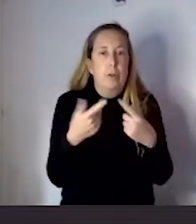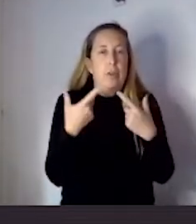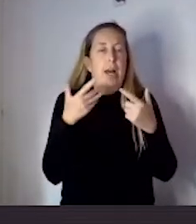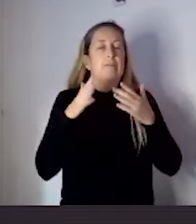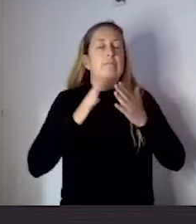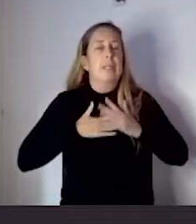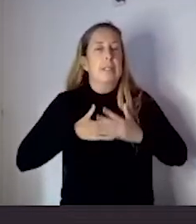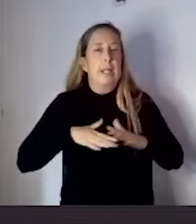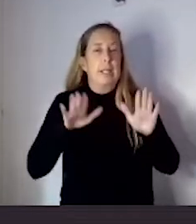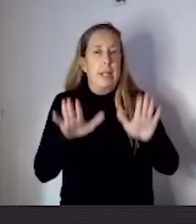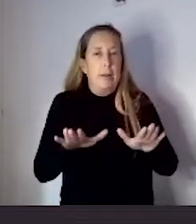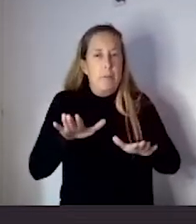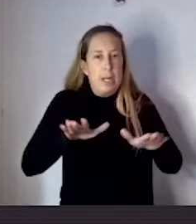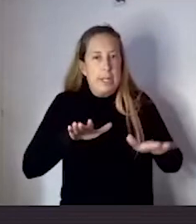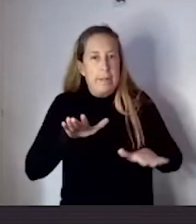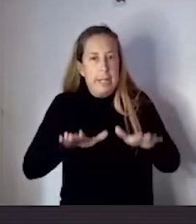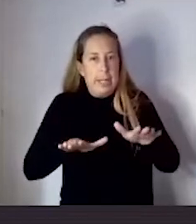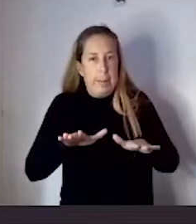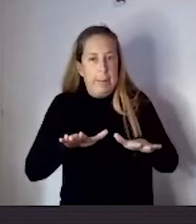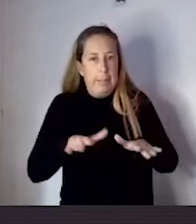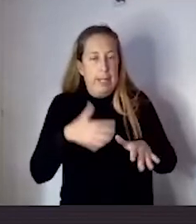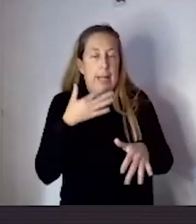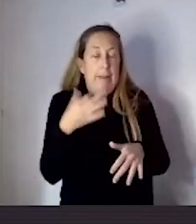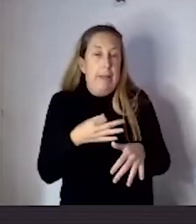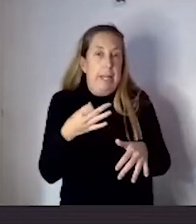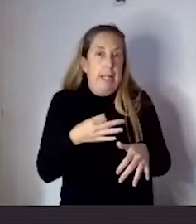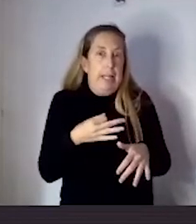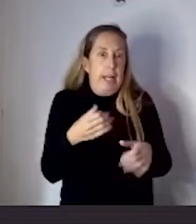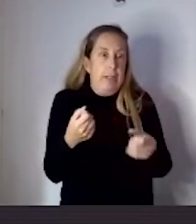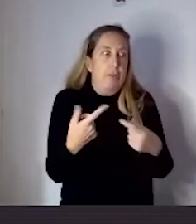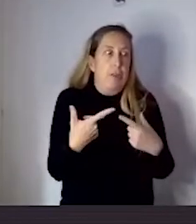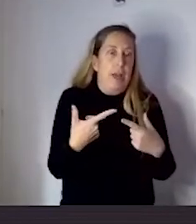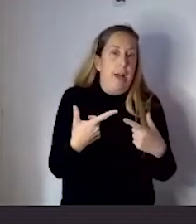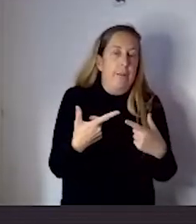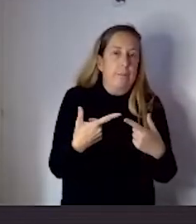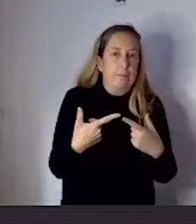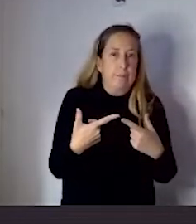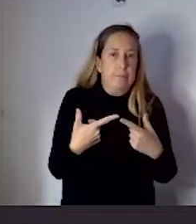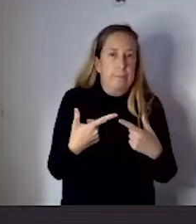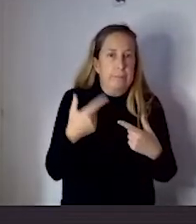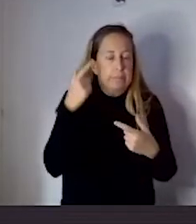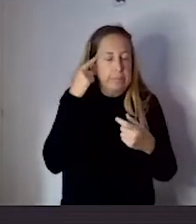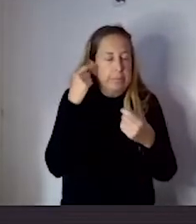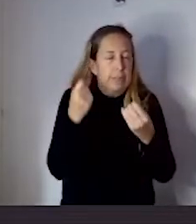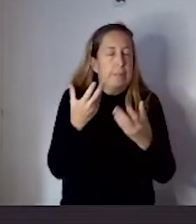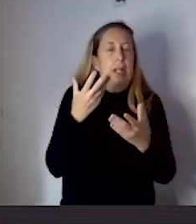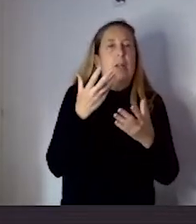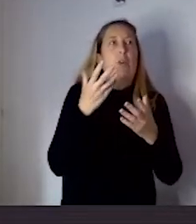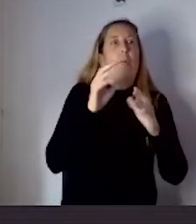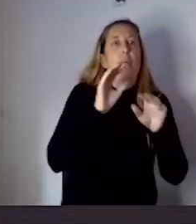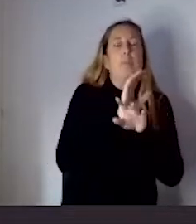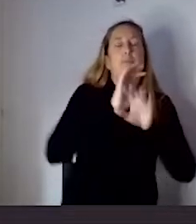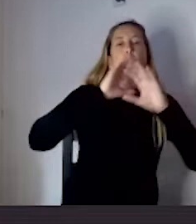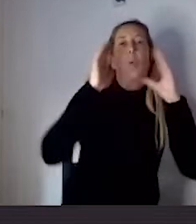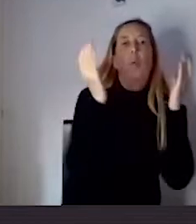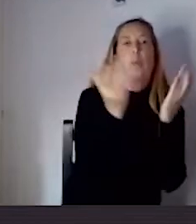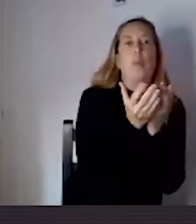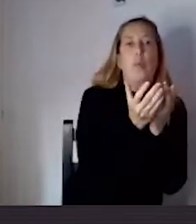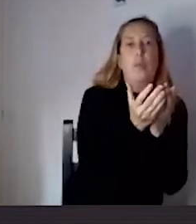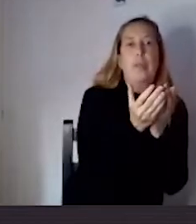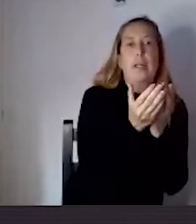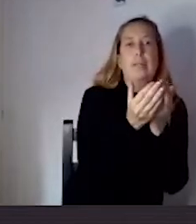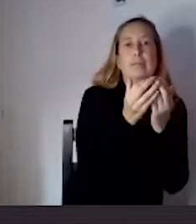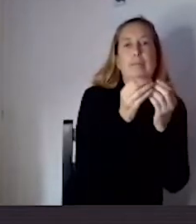dinero pero la verdad la estabilidad que da para poder crear un mundo fútil y cómodo